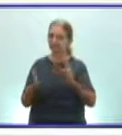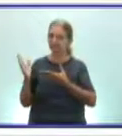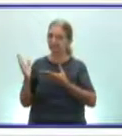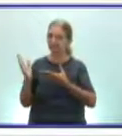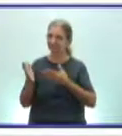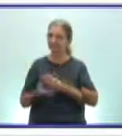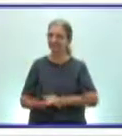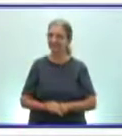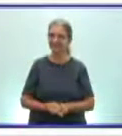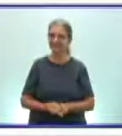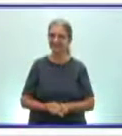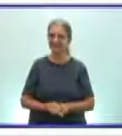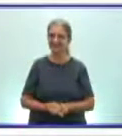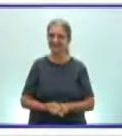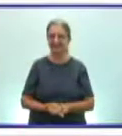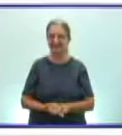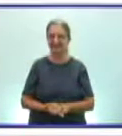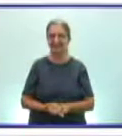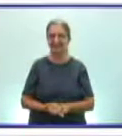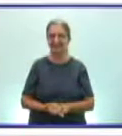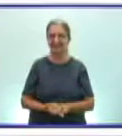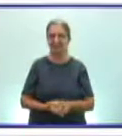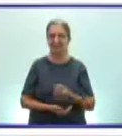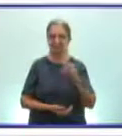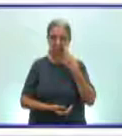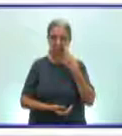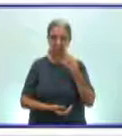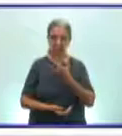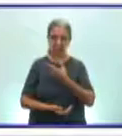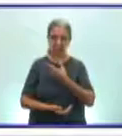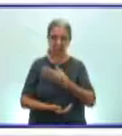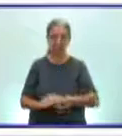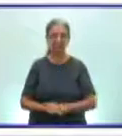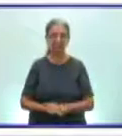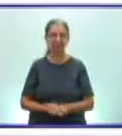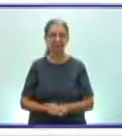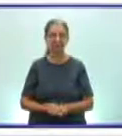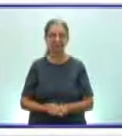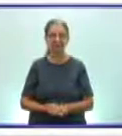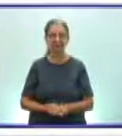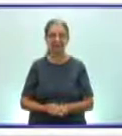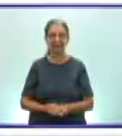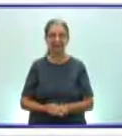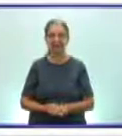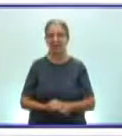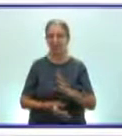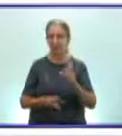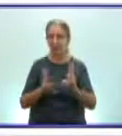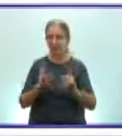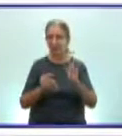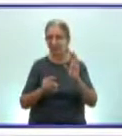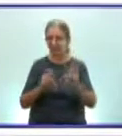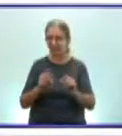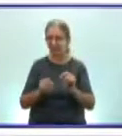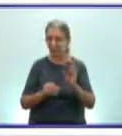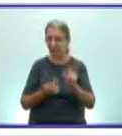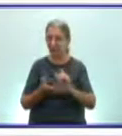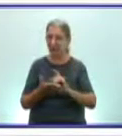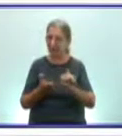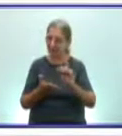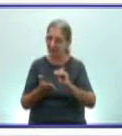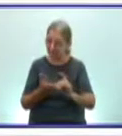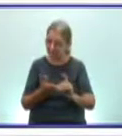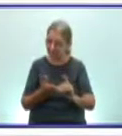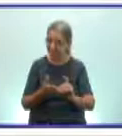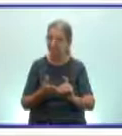La tabla de distribución de frecuencias se las estoy presentando. Recuerda que vas a hacer el conteo de los datos para